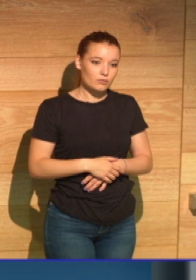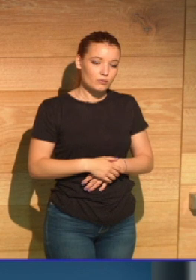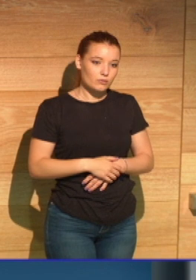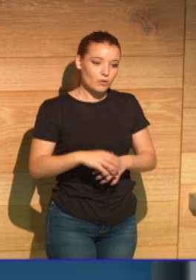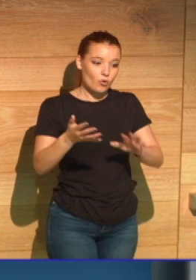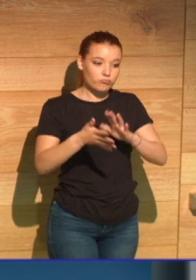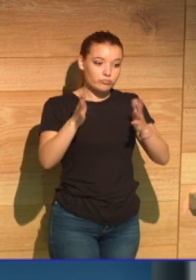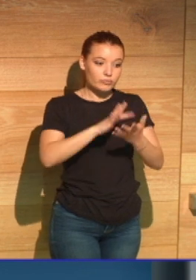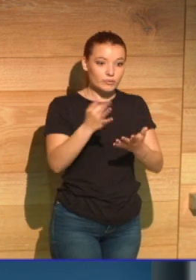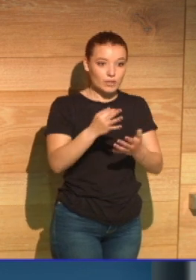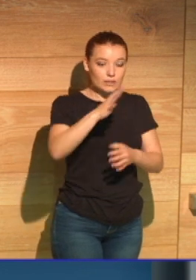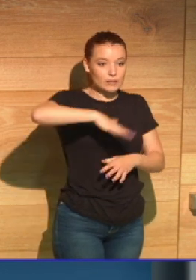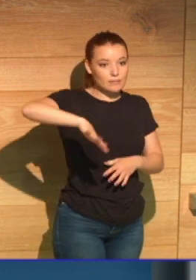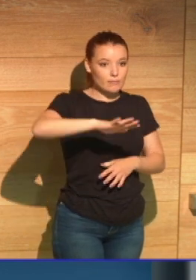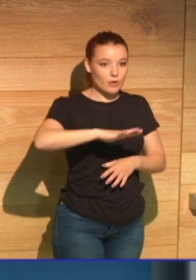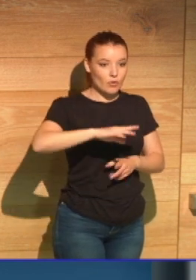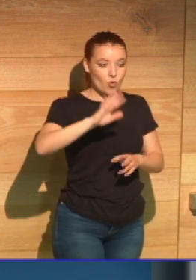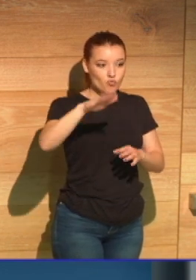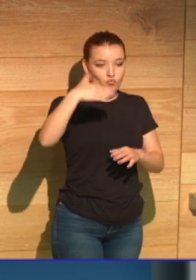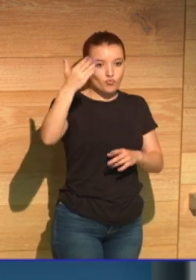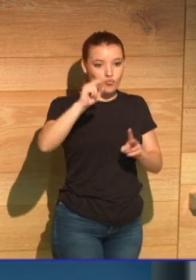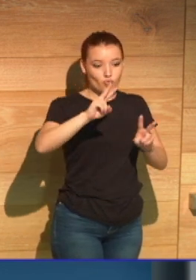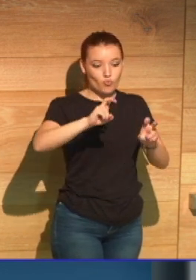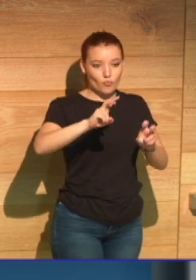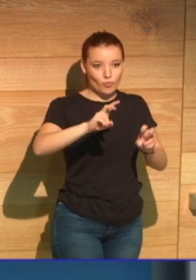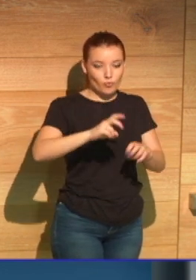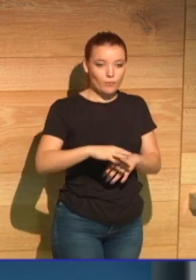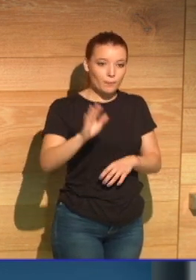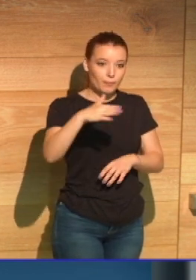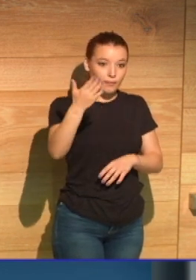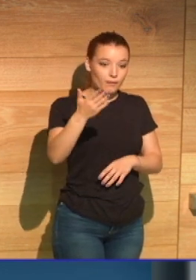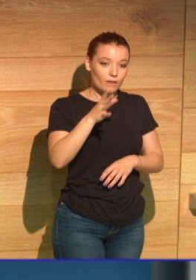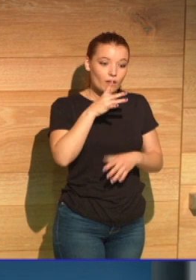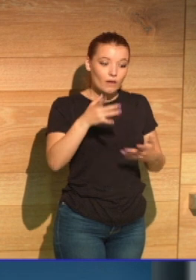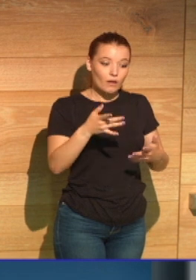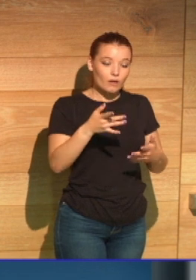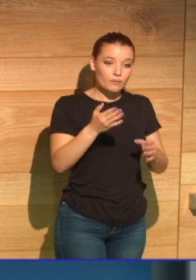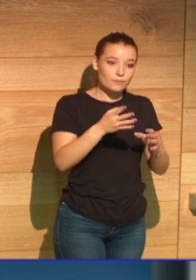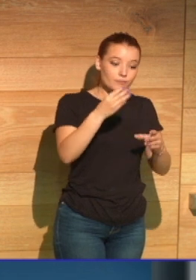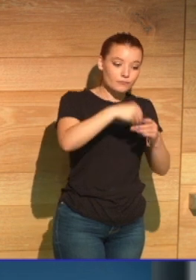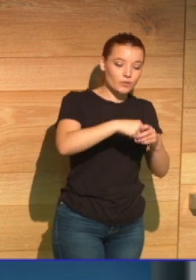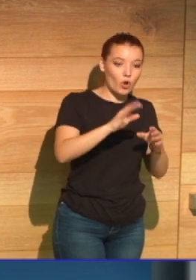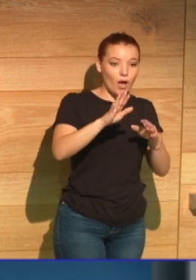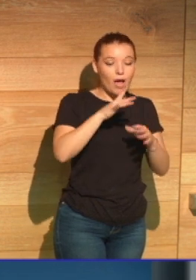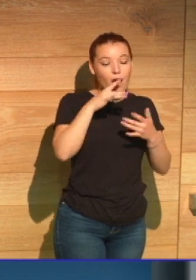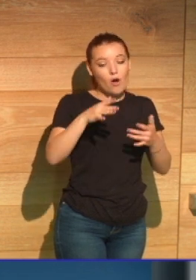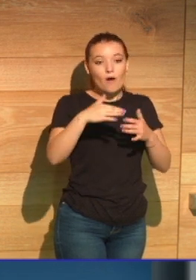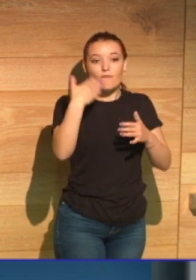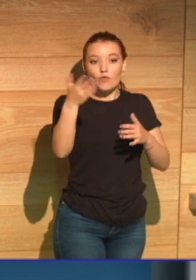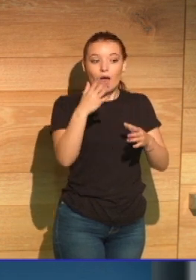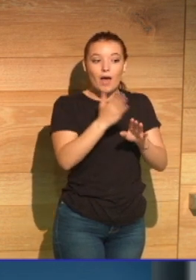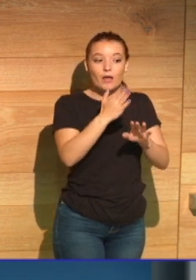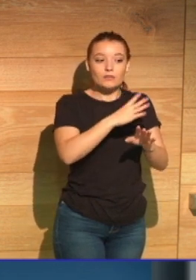ese otro espacio, ese espacio de afuera, que antes era de afuera, en el espacio de adentro, y convertirlo en un espacio público donde también el museo se